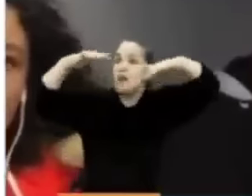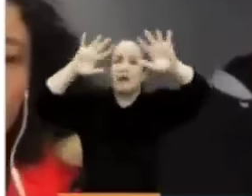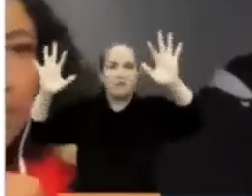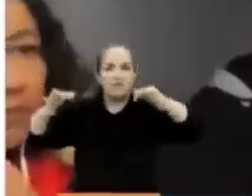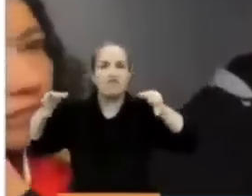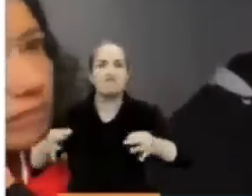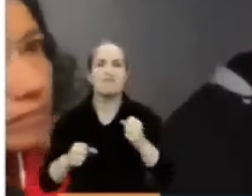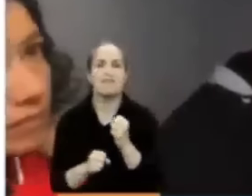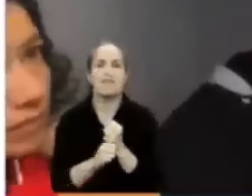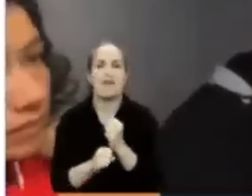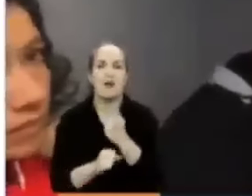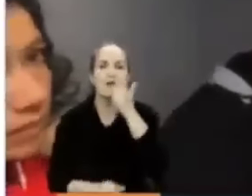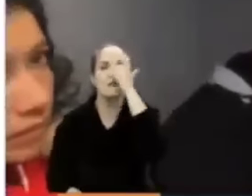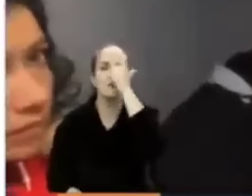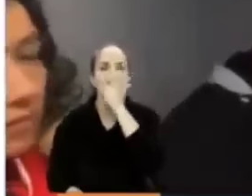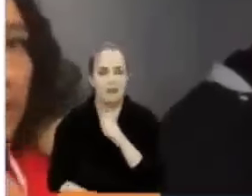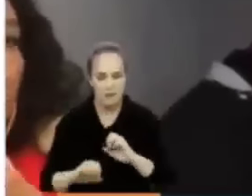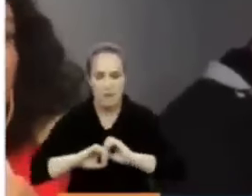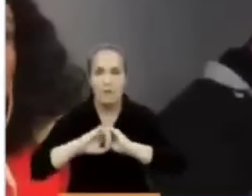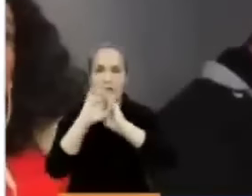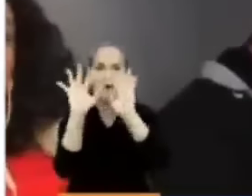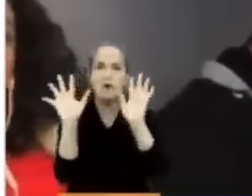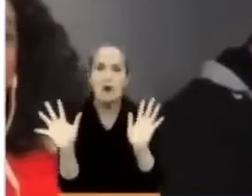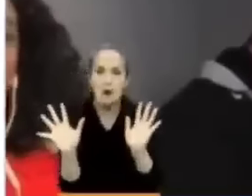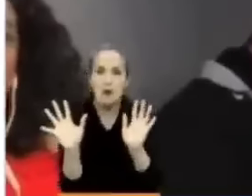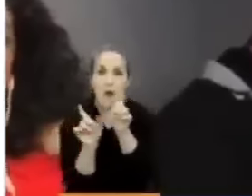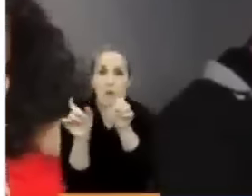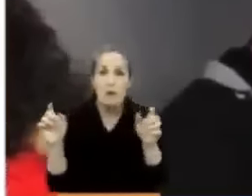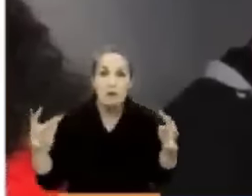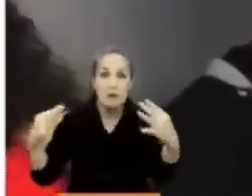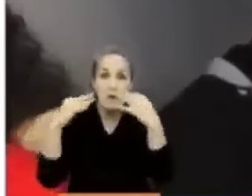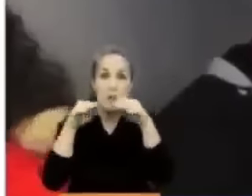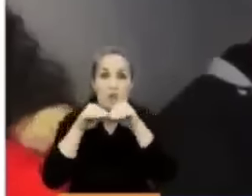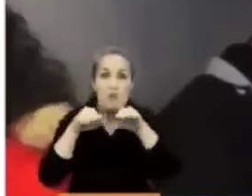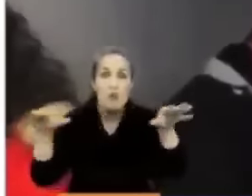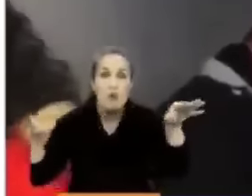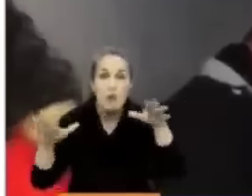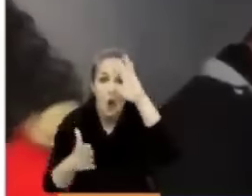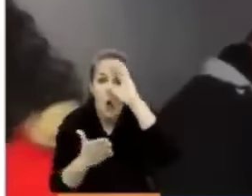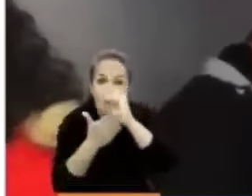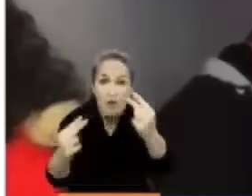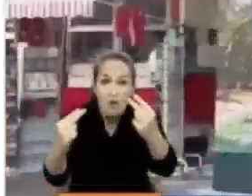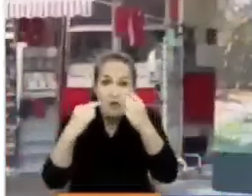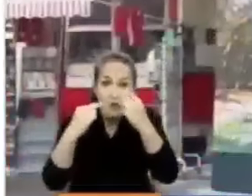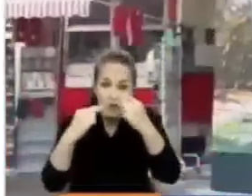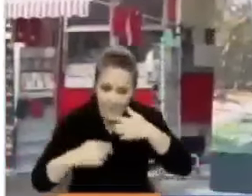es trabajo, seriedad, claridad y a la opinión pública decirle la verdad de lo que estamos haciendo.